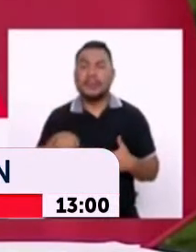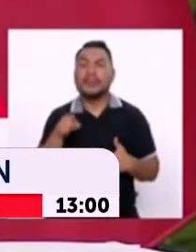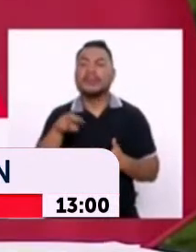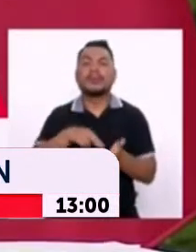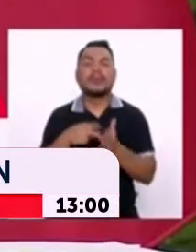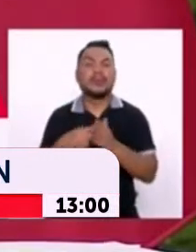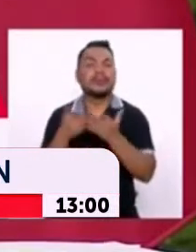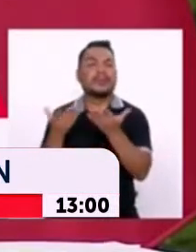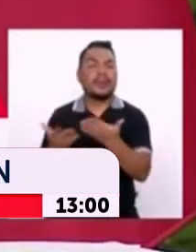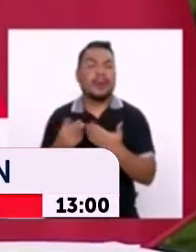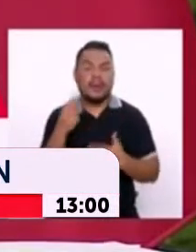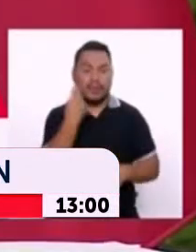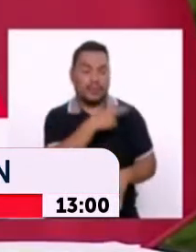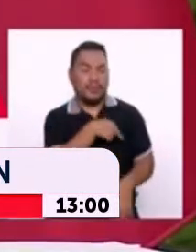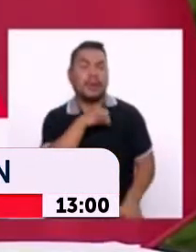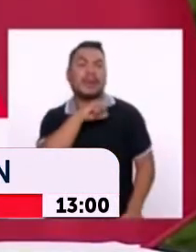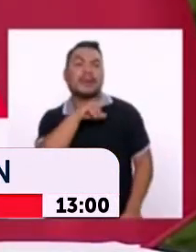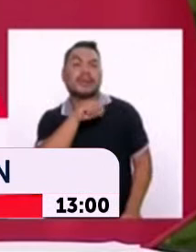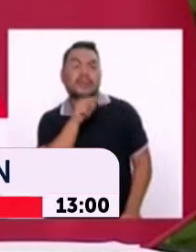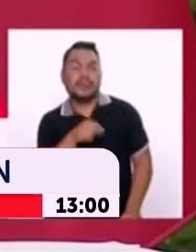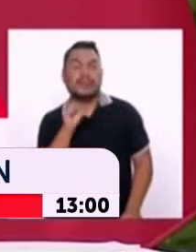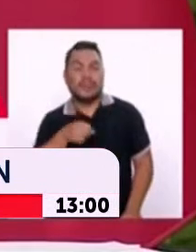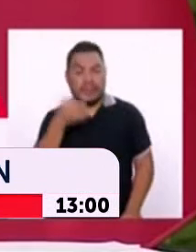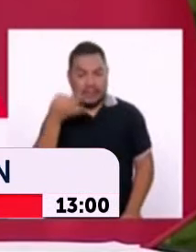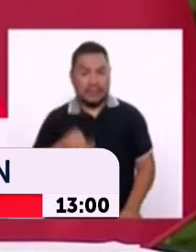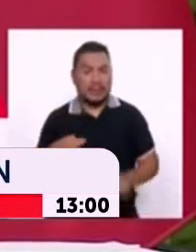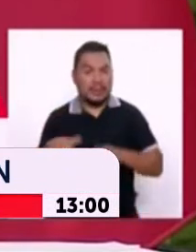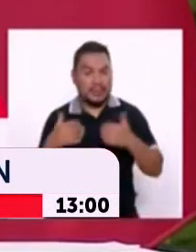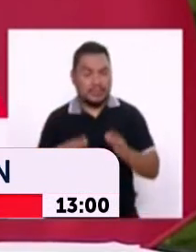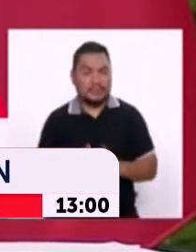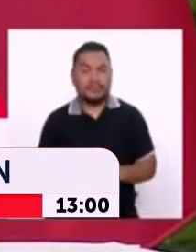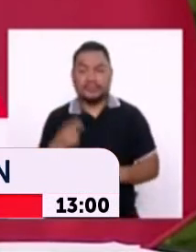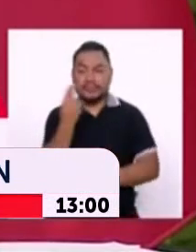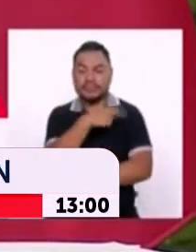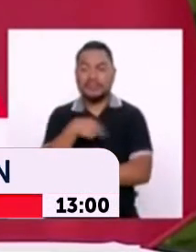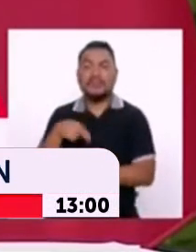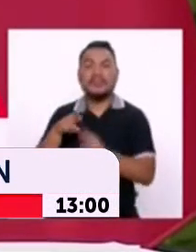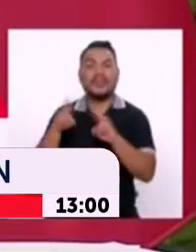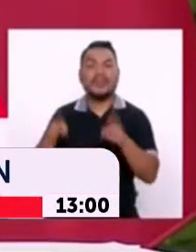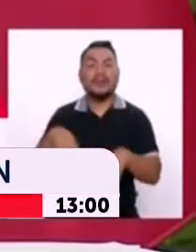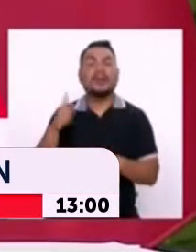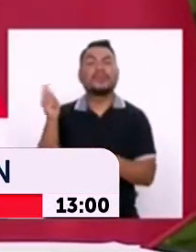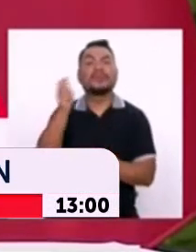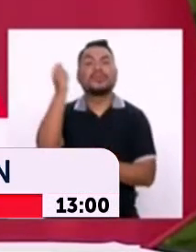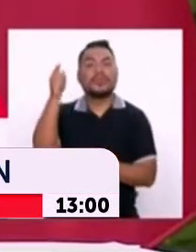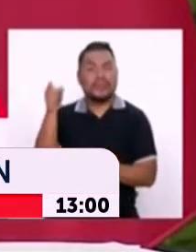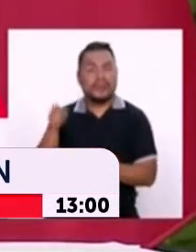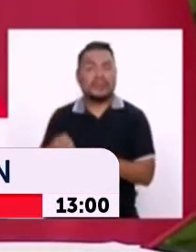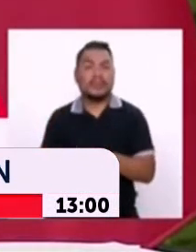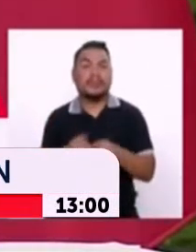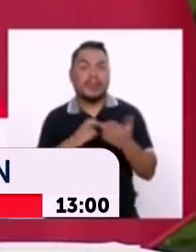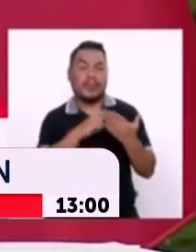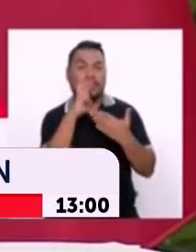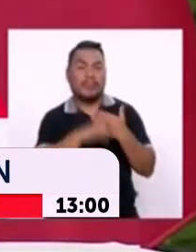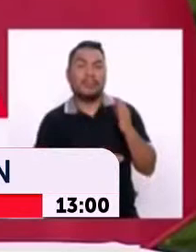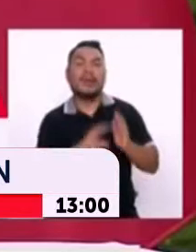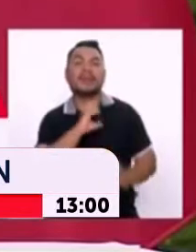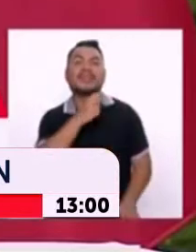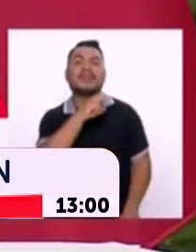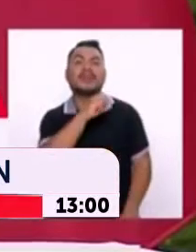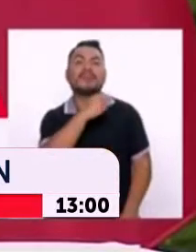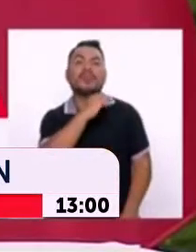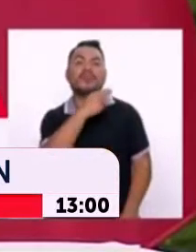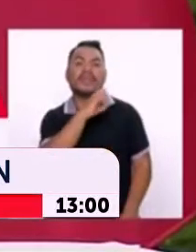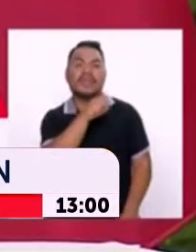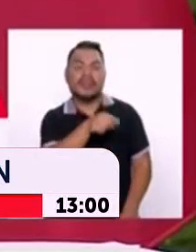estamos refiriendo al Hospital de Hilo, que va a ser una realidad, al Hospital Regional Docente de Trujillo, al proyecto